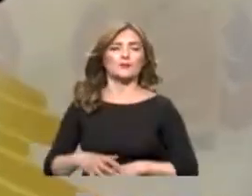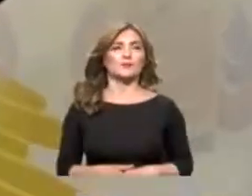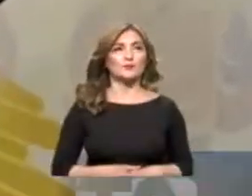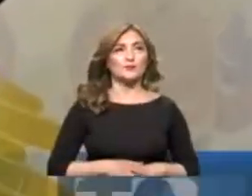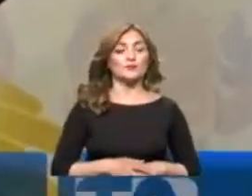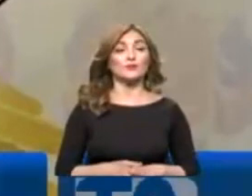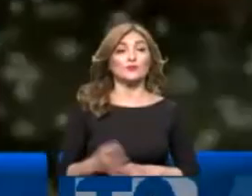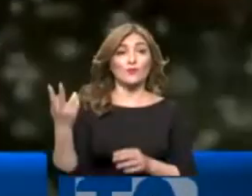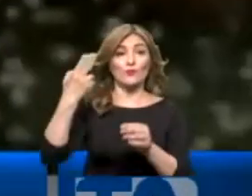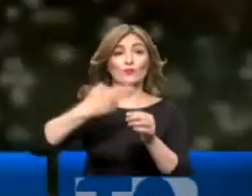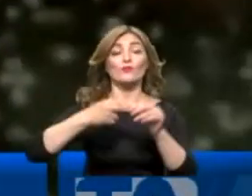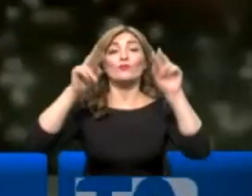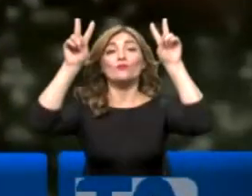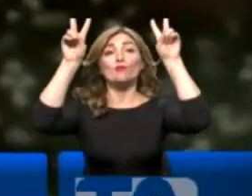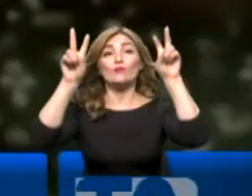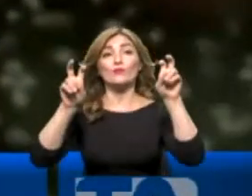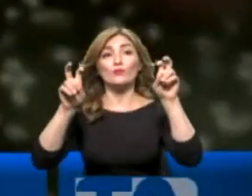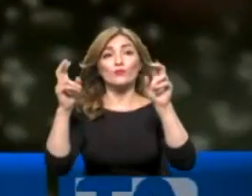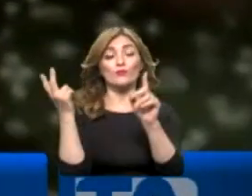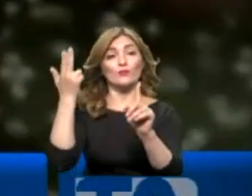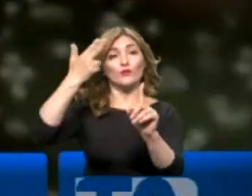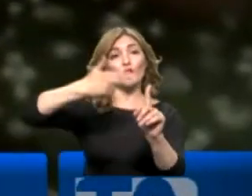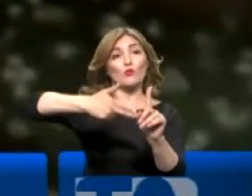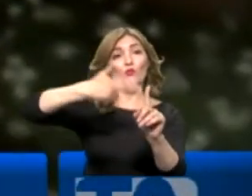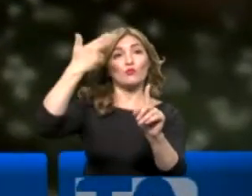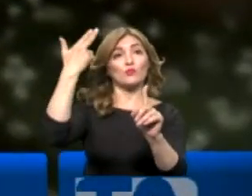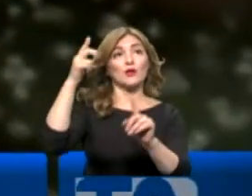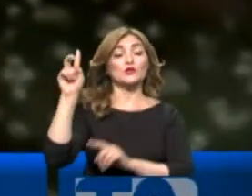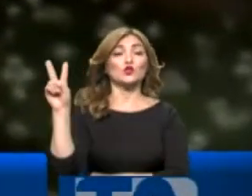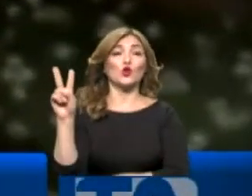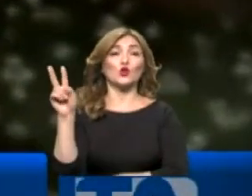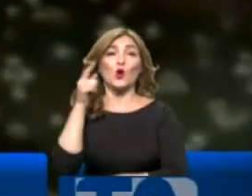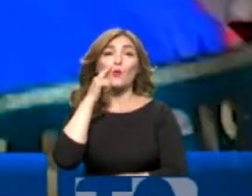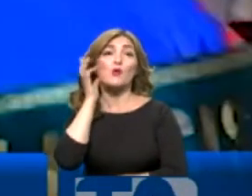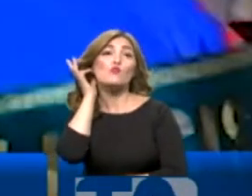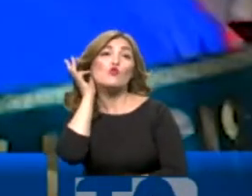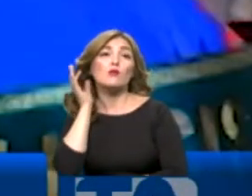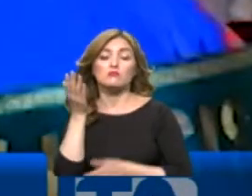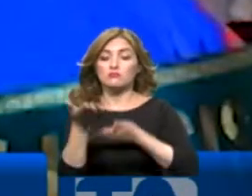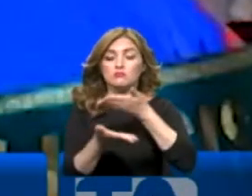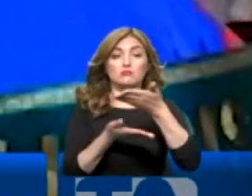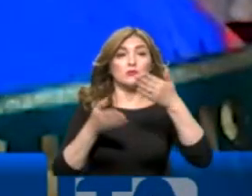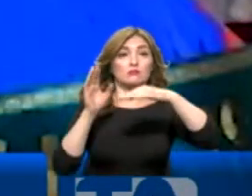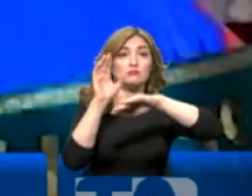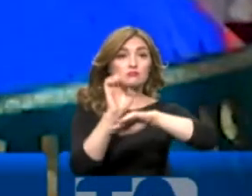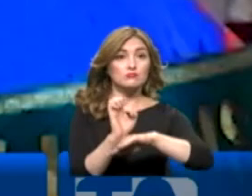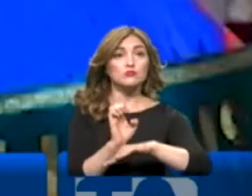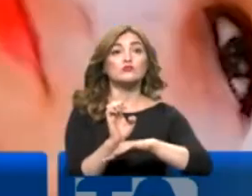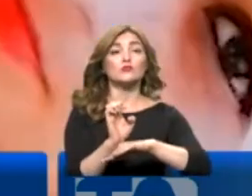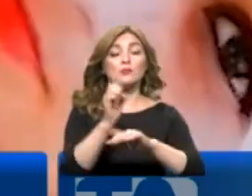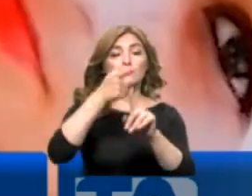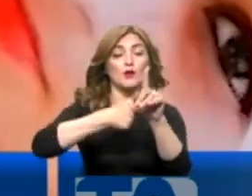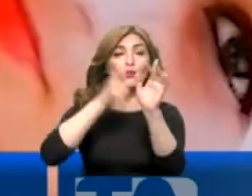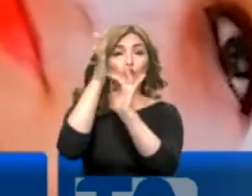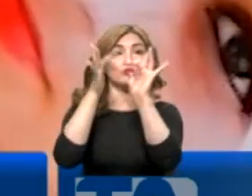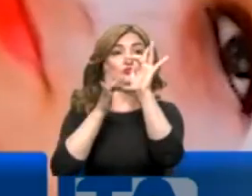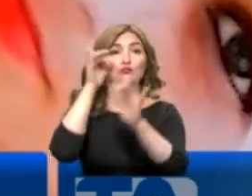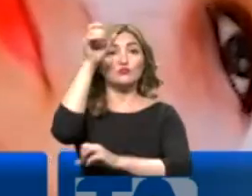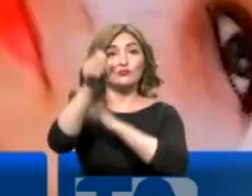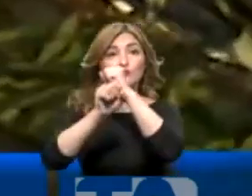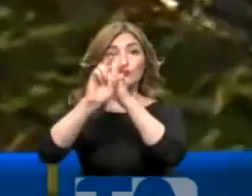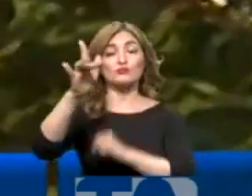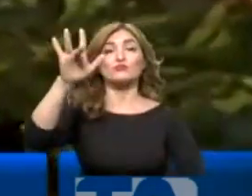habría participado también en el asesinato de Oscar y Katy, dos comerciantes ecuatorianos que en abril de